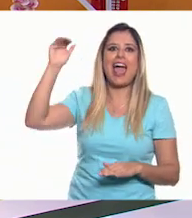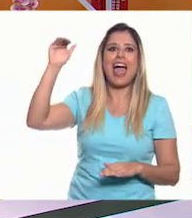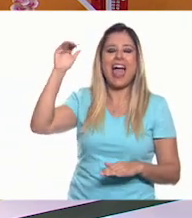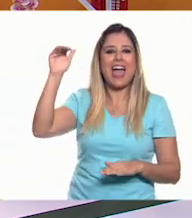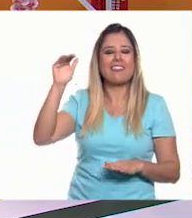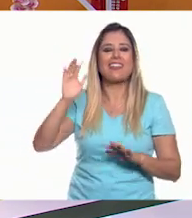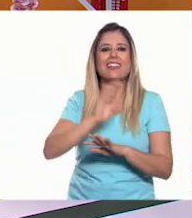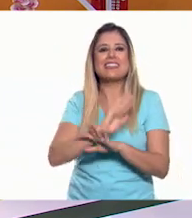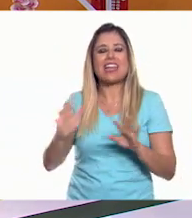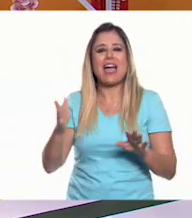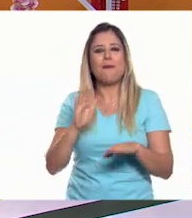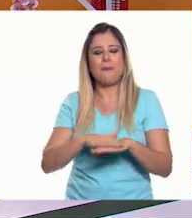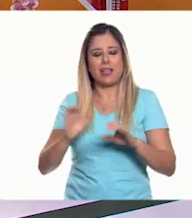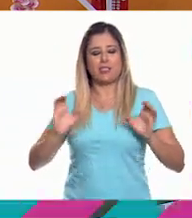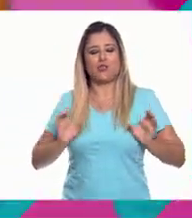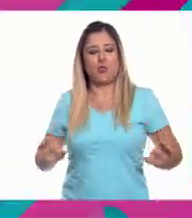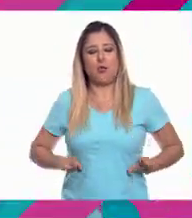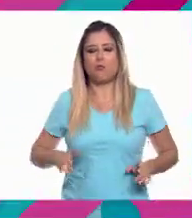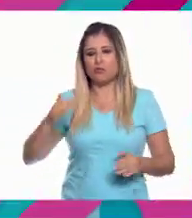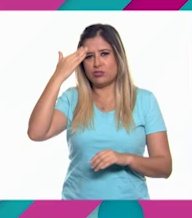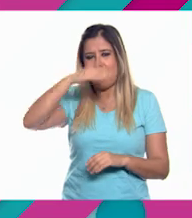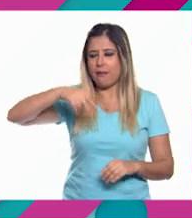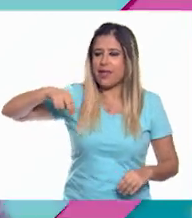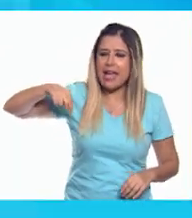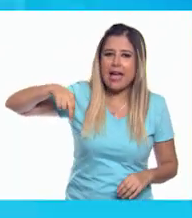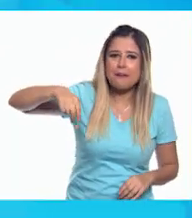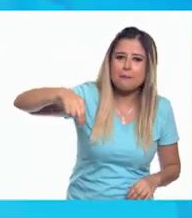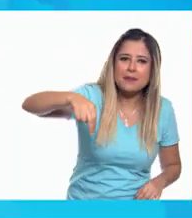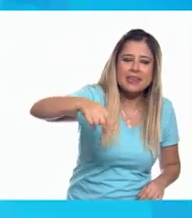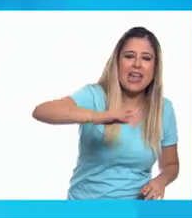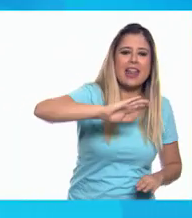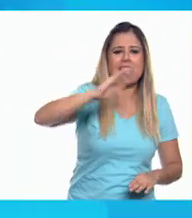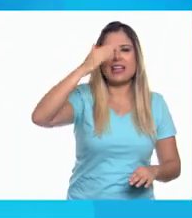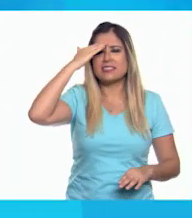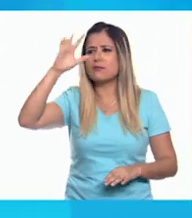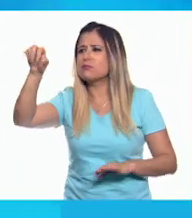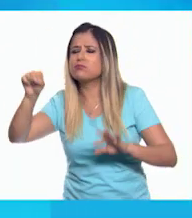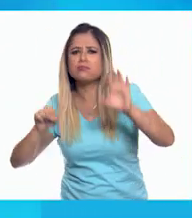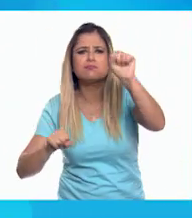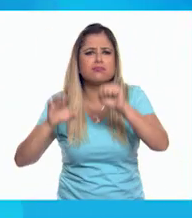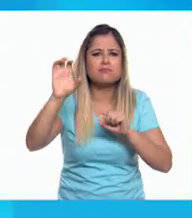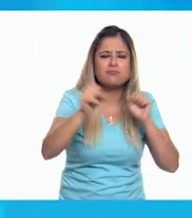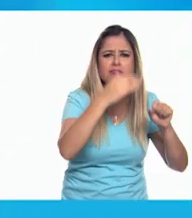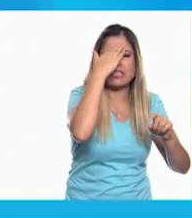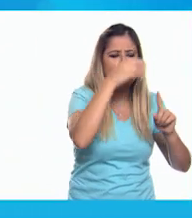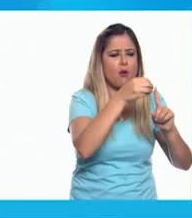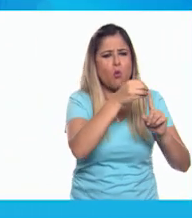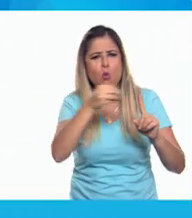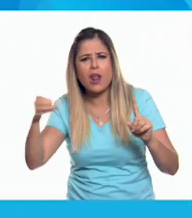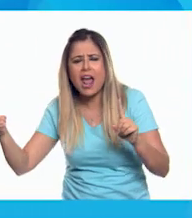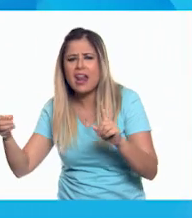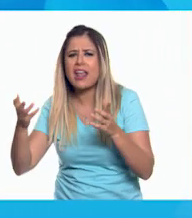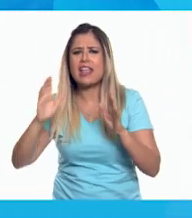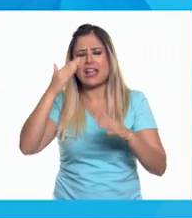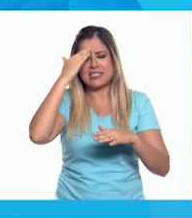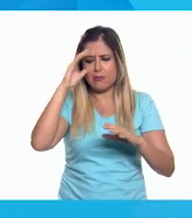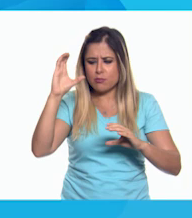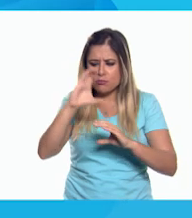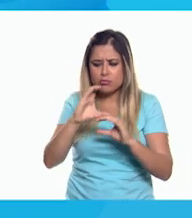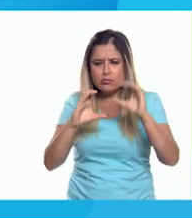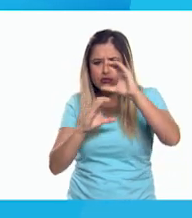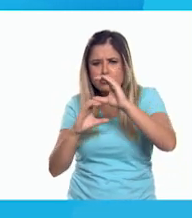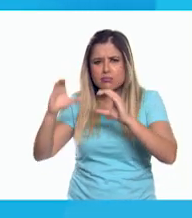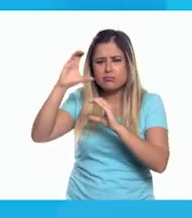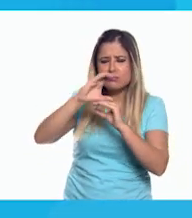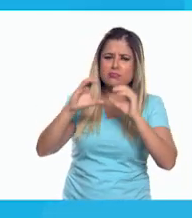Ya tiene más control de su cuerpo, ya tiene esa capacidad de organizar. Aquí está construyendo con